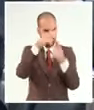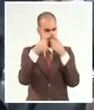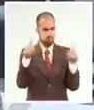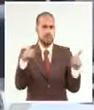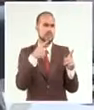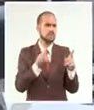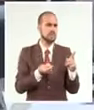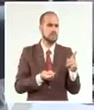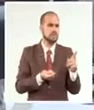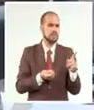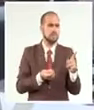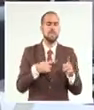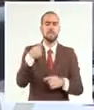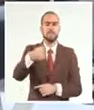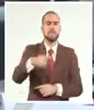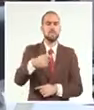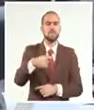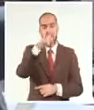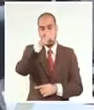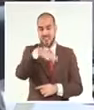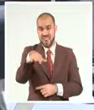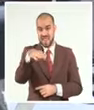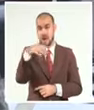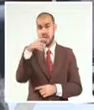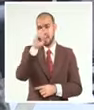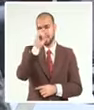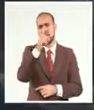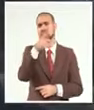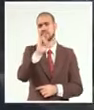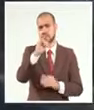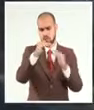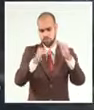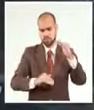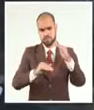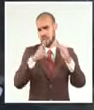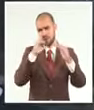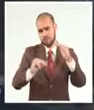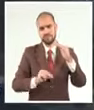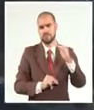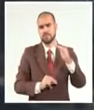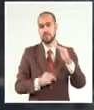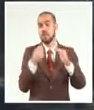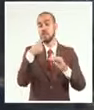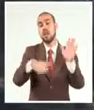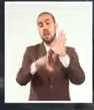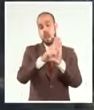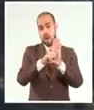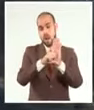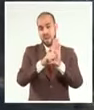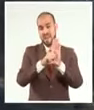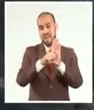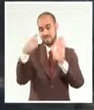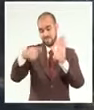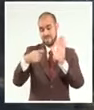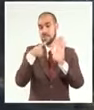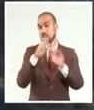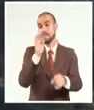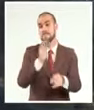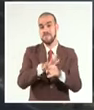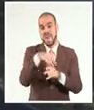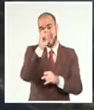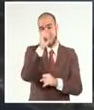no fueron juzgados menores de 16 años de edad. La legislación penal cubana empieza a partir de los 16 años. Es que usted tiene la